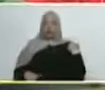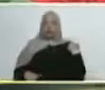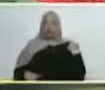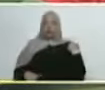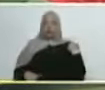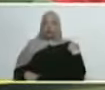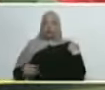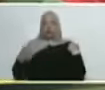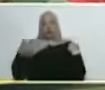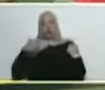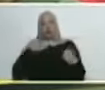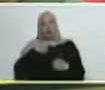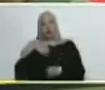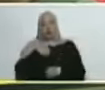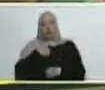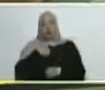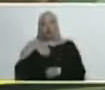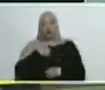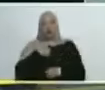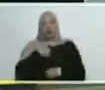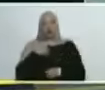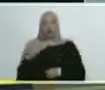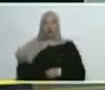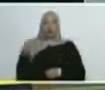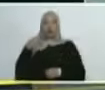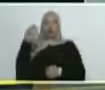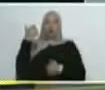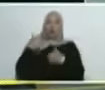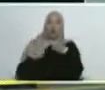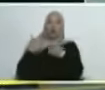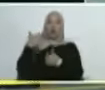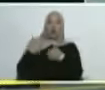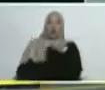Pero yo vi que habló más que yo el candidato Brito